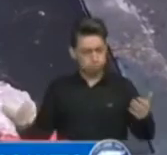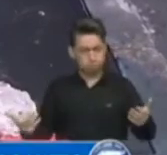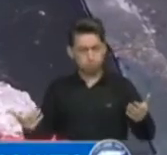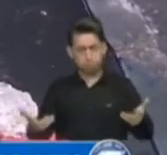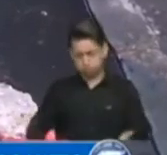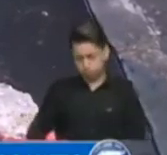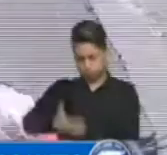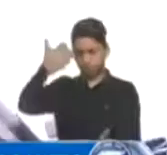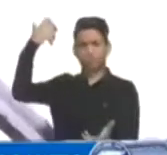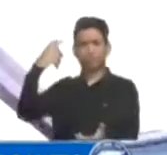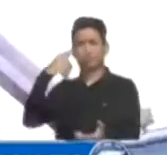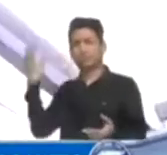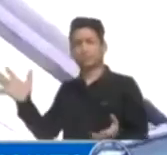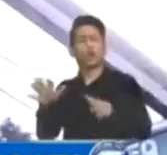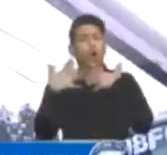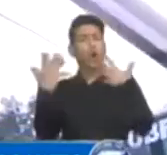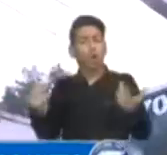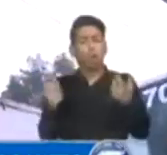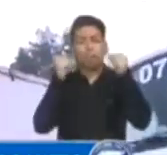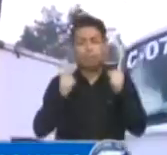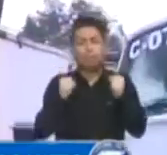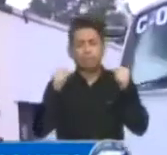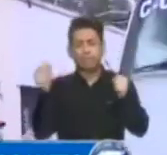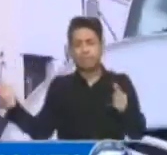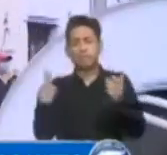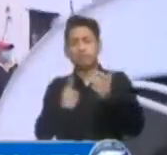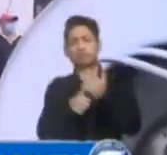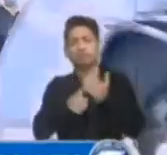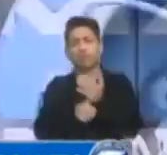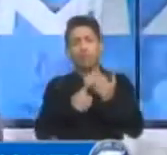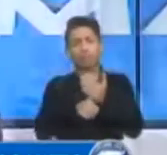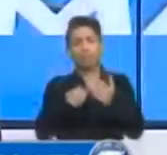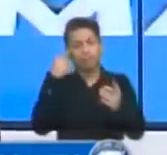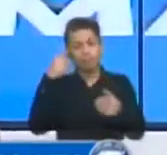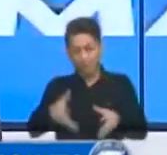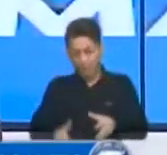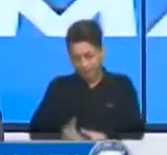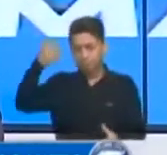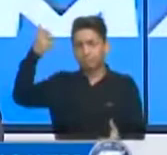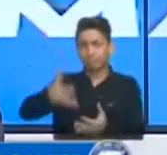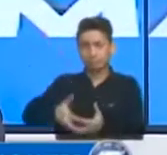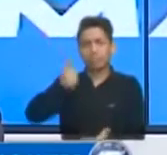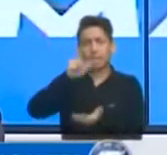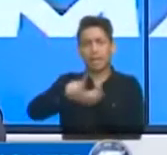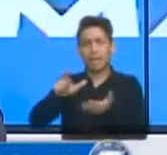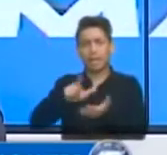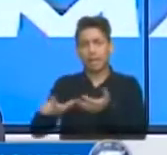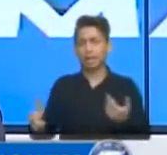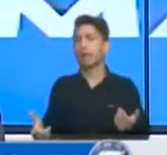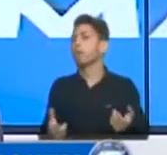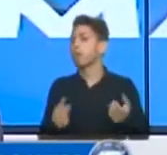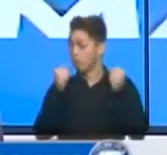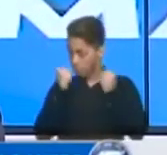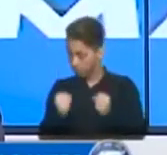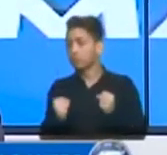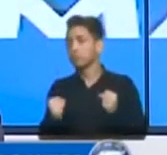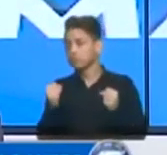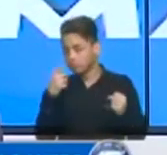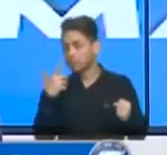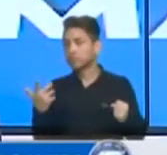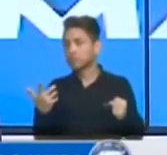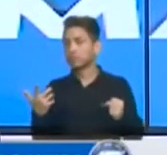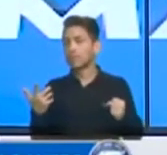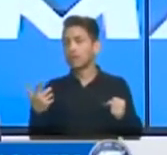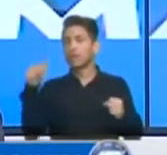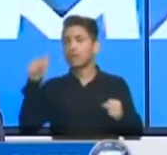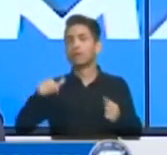de complicación le da a la municipalidad este tema, señor alcalde? Bueno, es un enorme desafío. Tenemos una ciudad